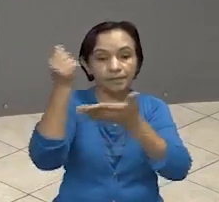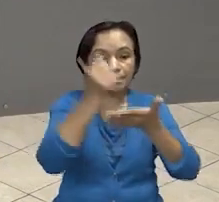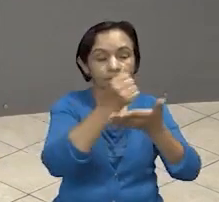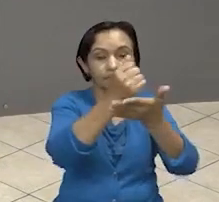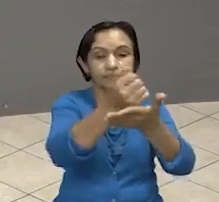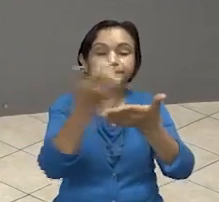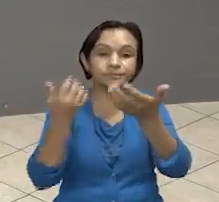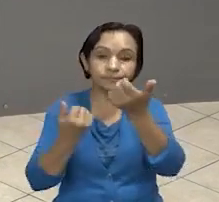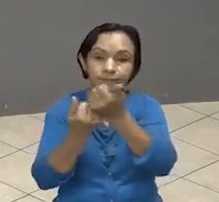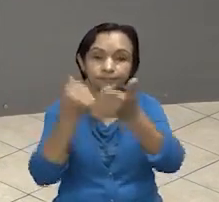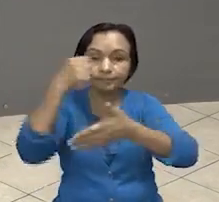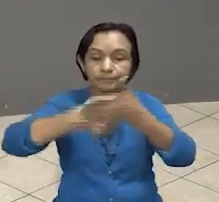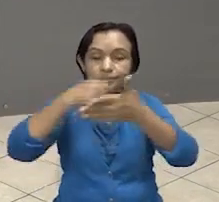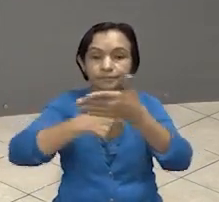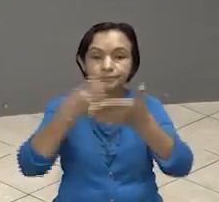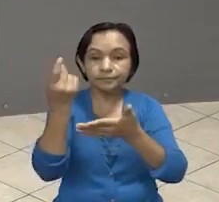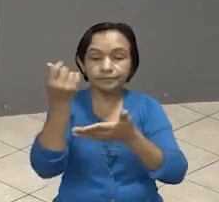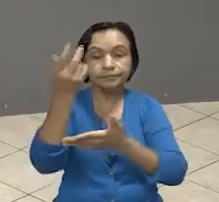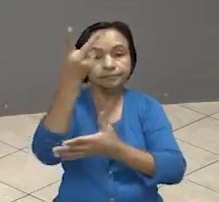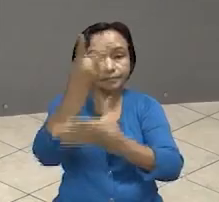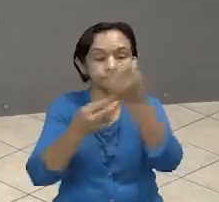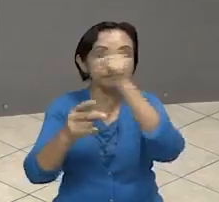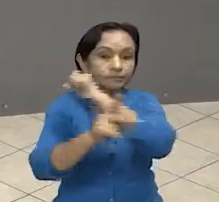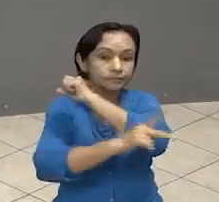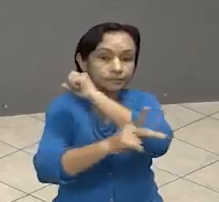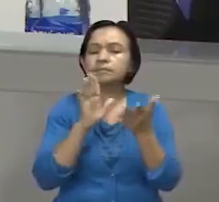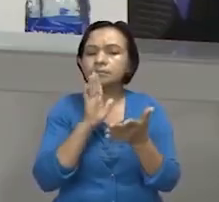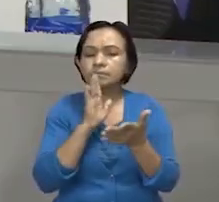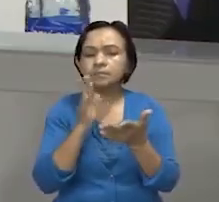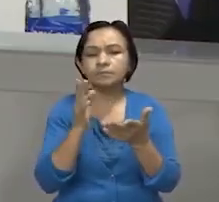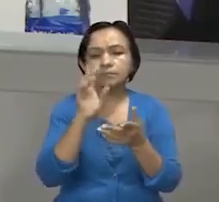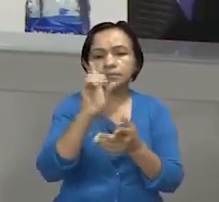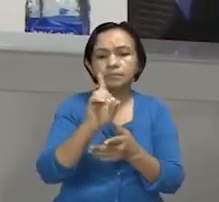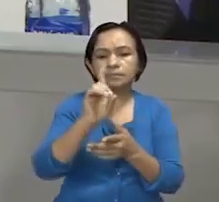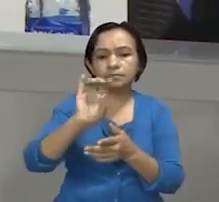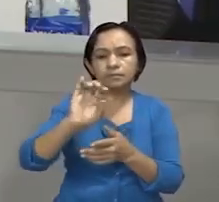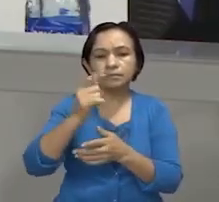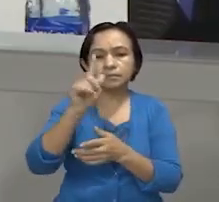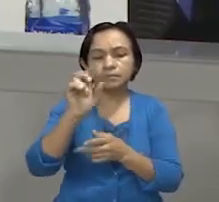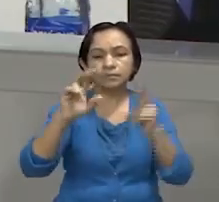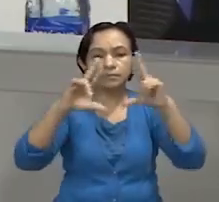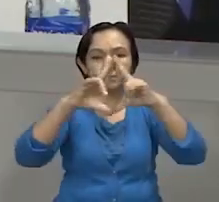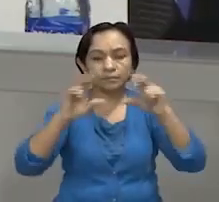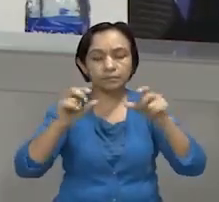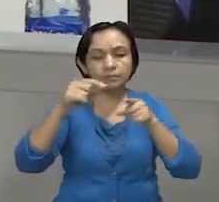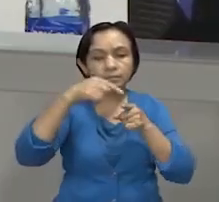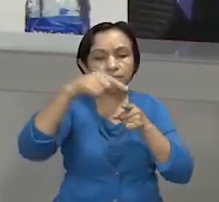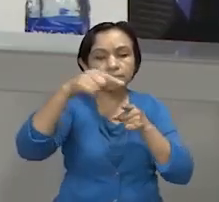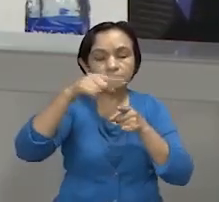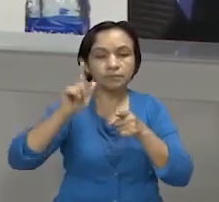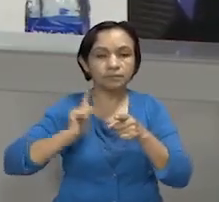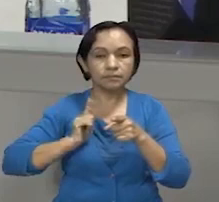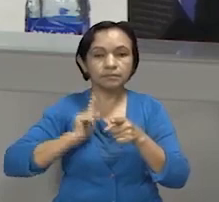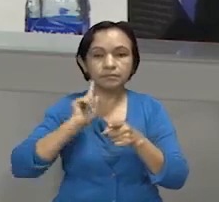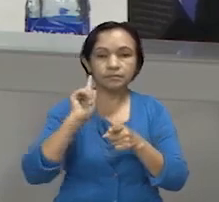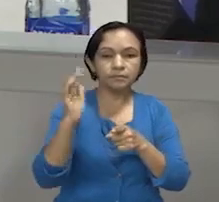dicha materia, aprobado en noviembre del año 2020. El digesto jurídico nicaragüense de la materia municipal contiene